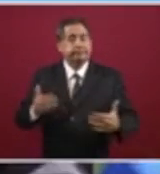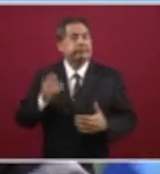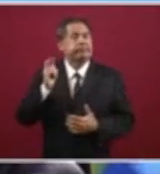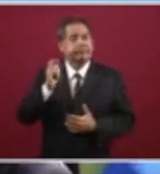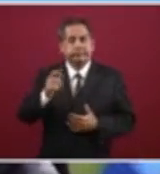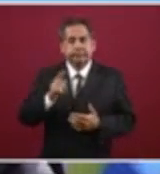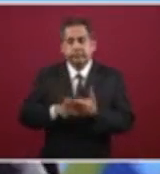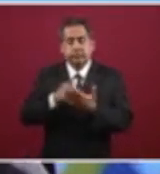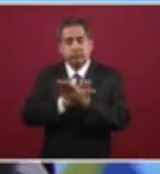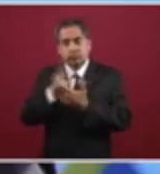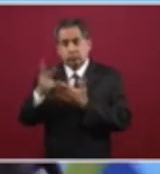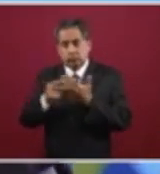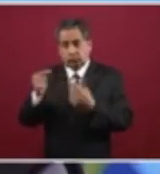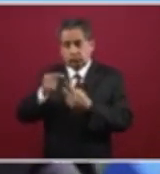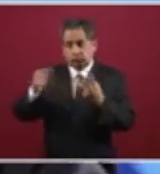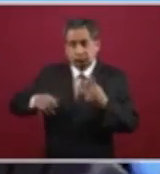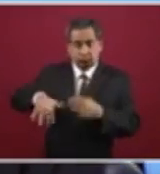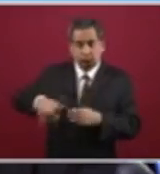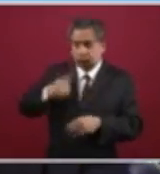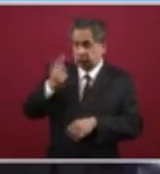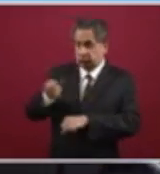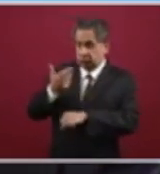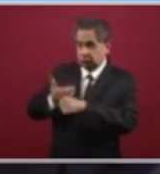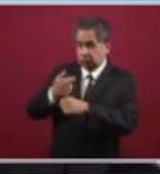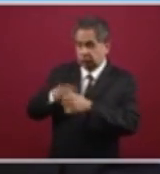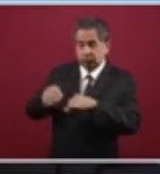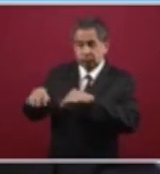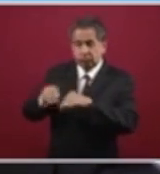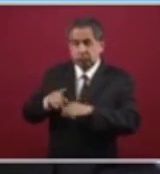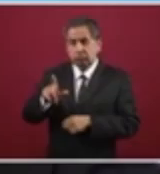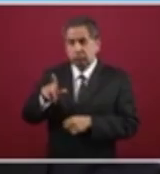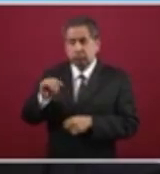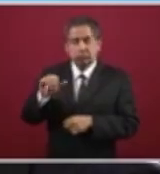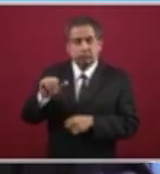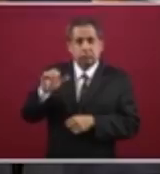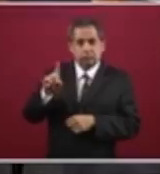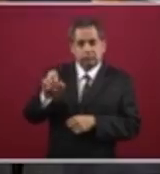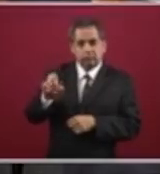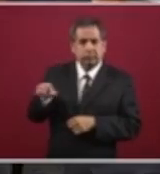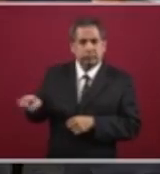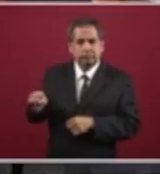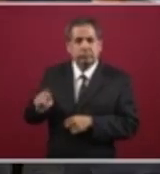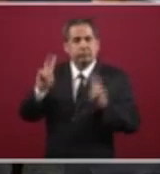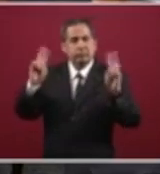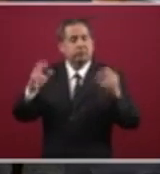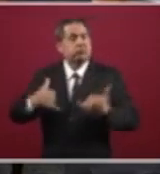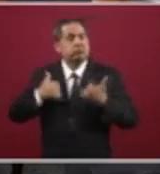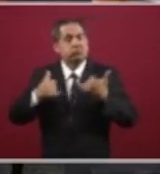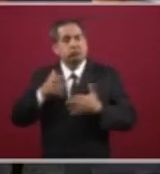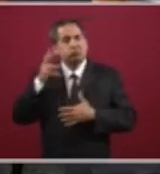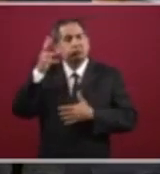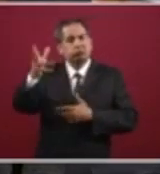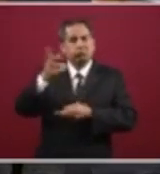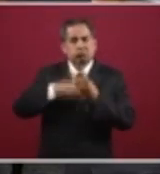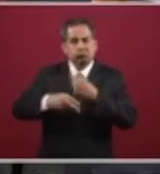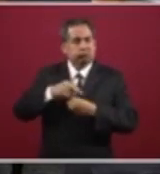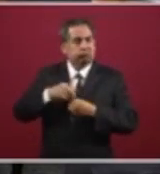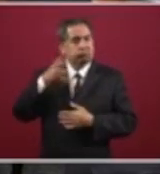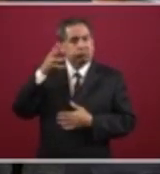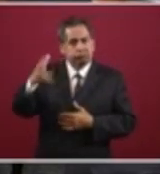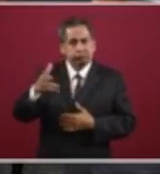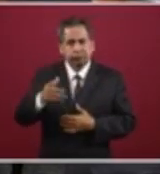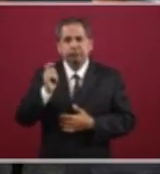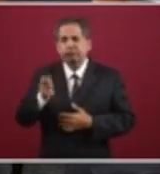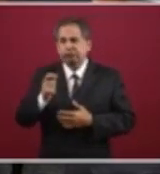uno de los programas que ya lo mencionó la secretaria del Trabajo, Luisa Alcalde, que es el programa Jóvenes Construyendo el Futuro, que es uno de